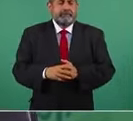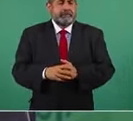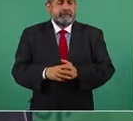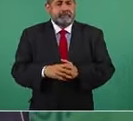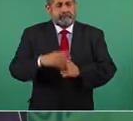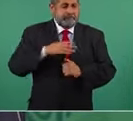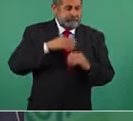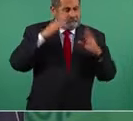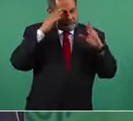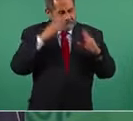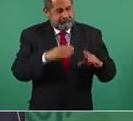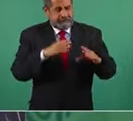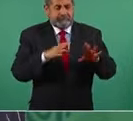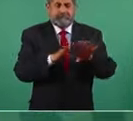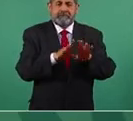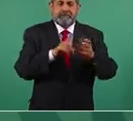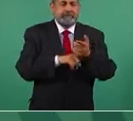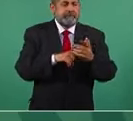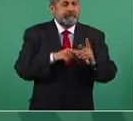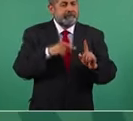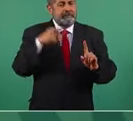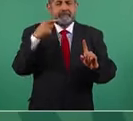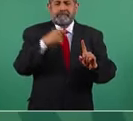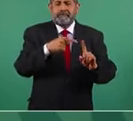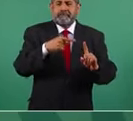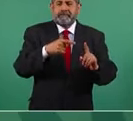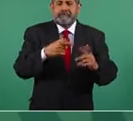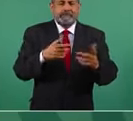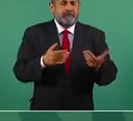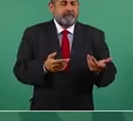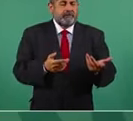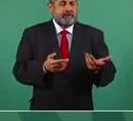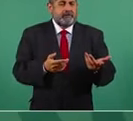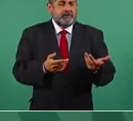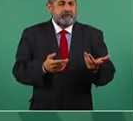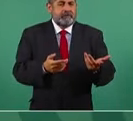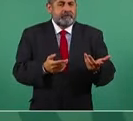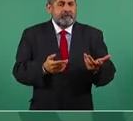enfocada, orientada a